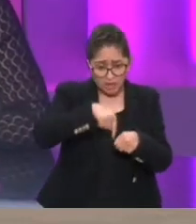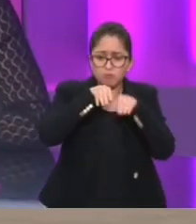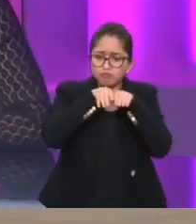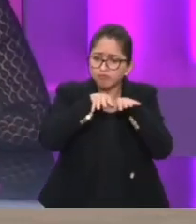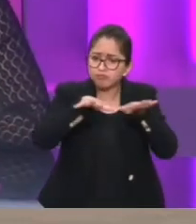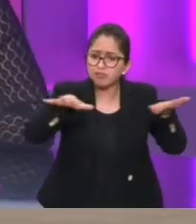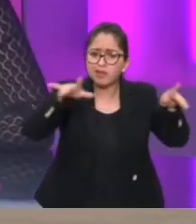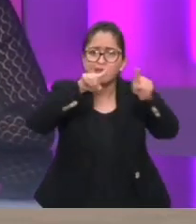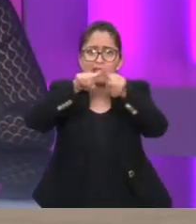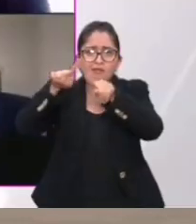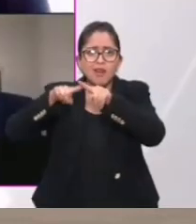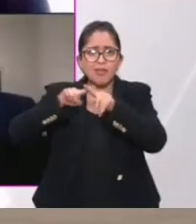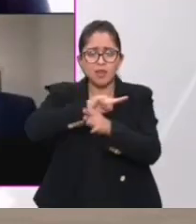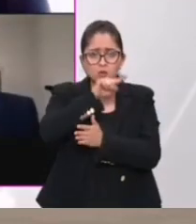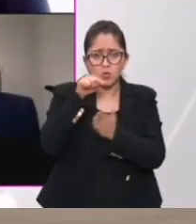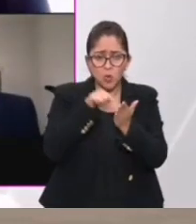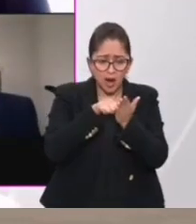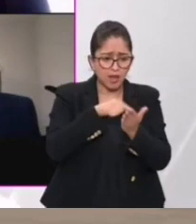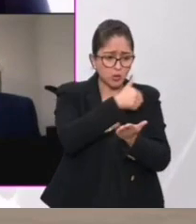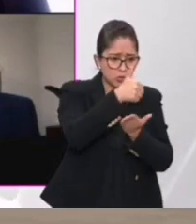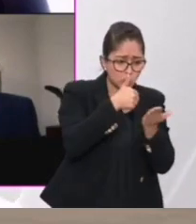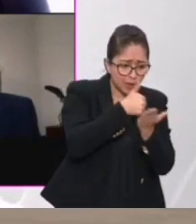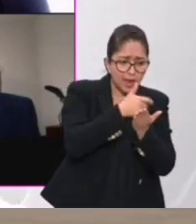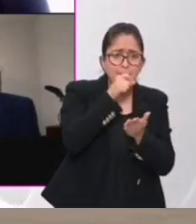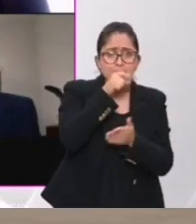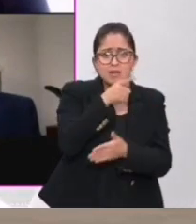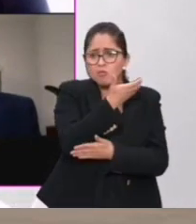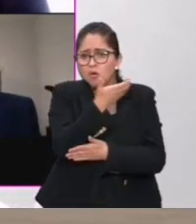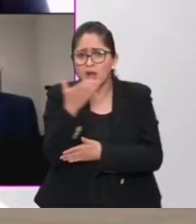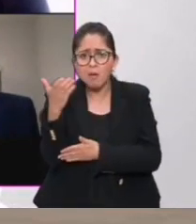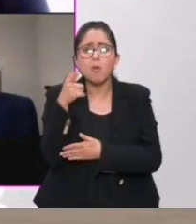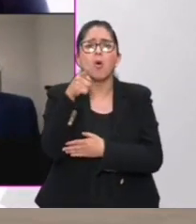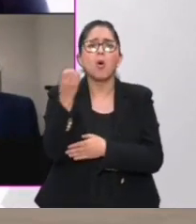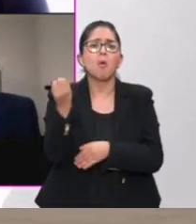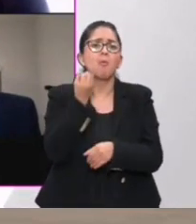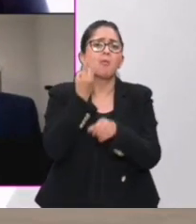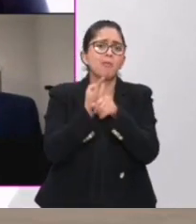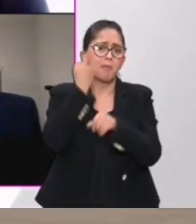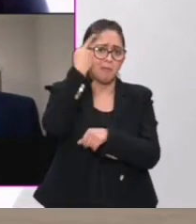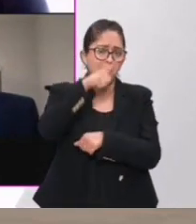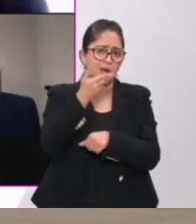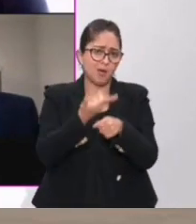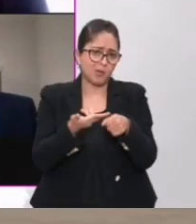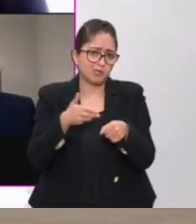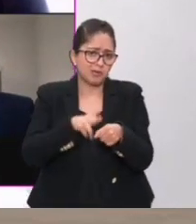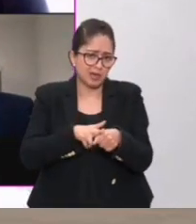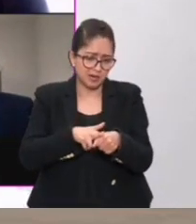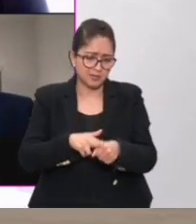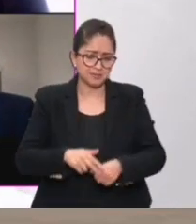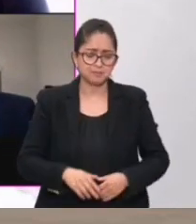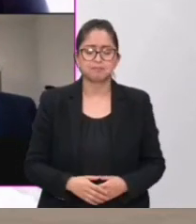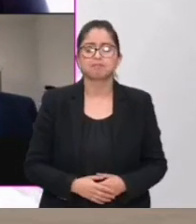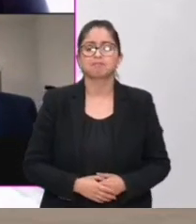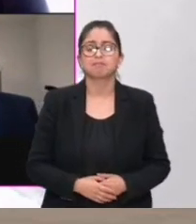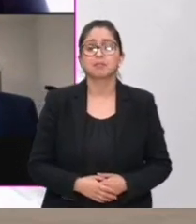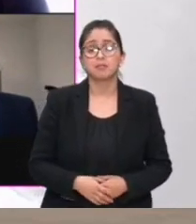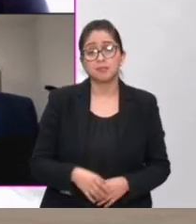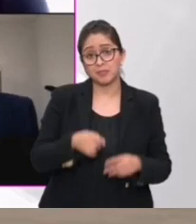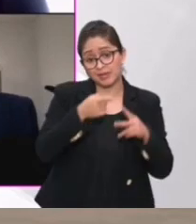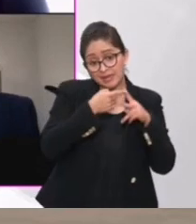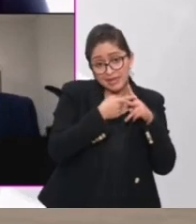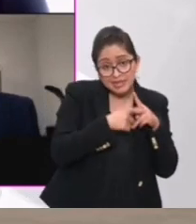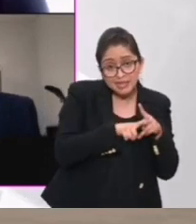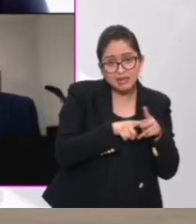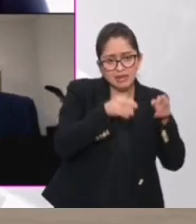y urbanas también? Bueno, para empezar, necesitamos una medicina preventiva real, no lo que dejaron